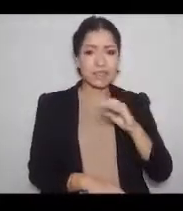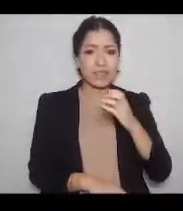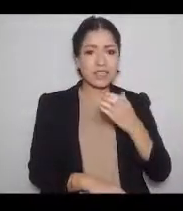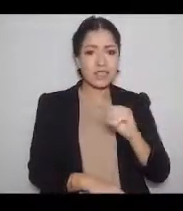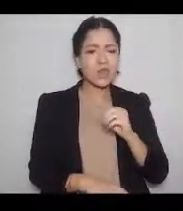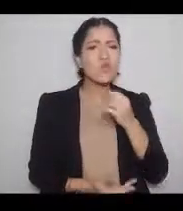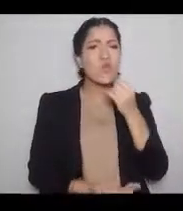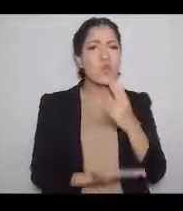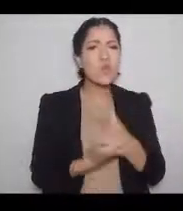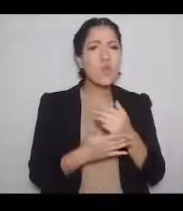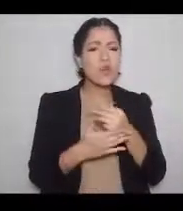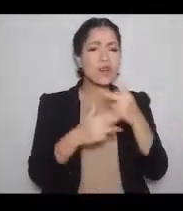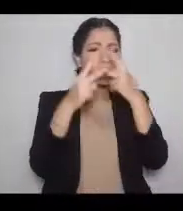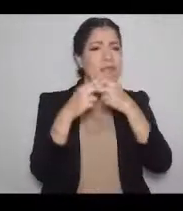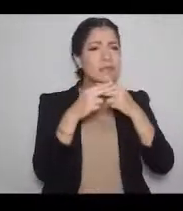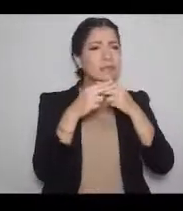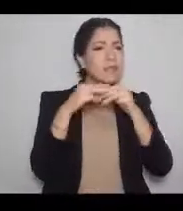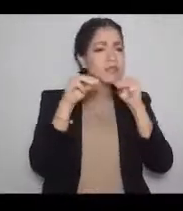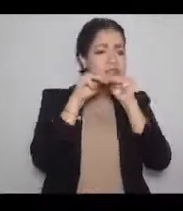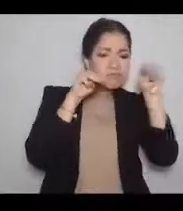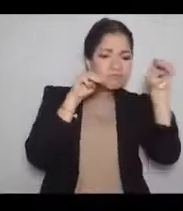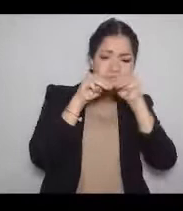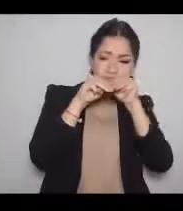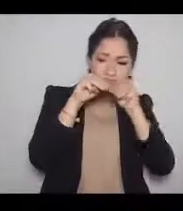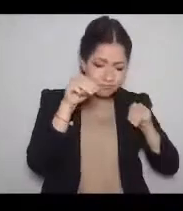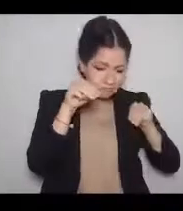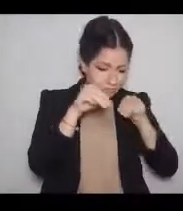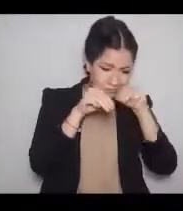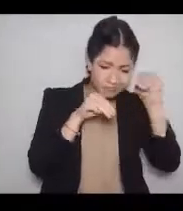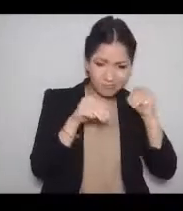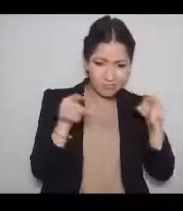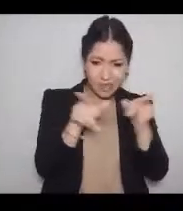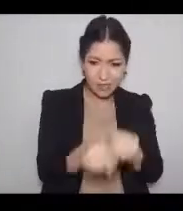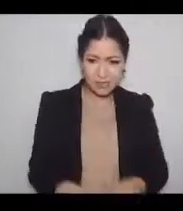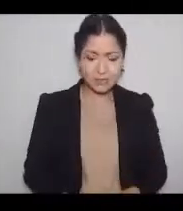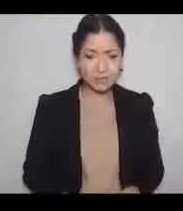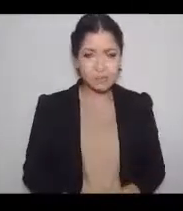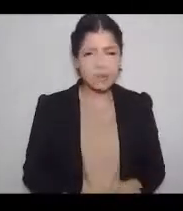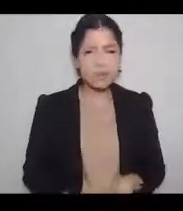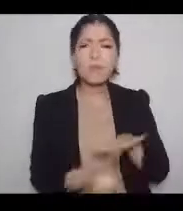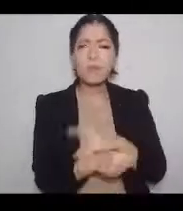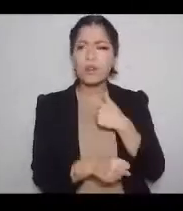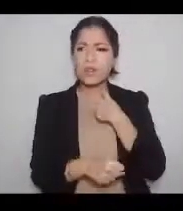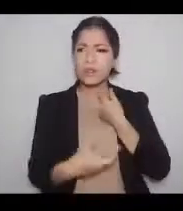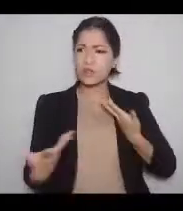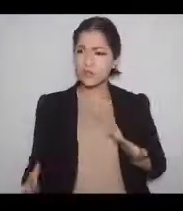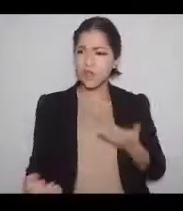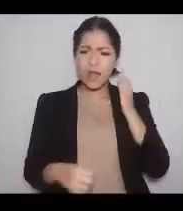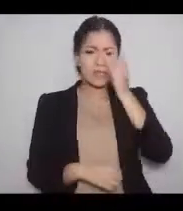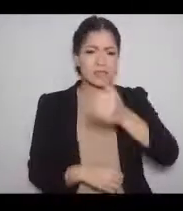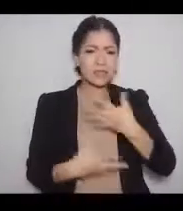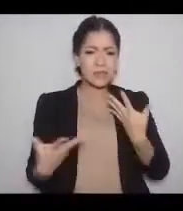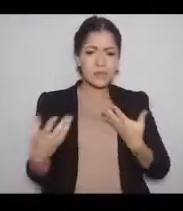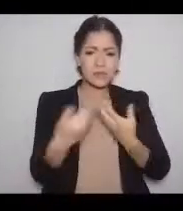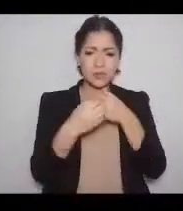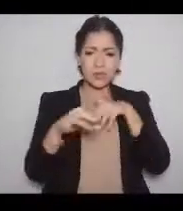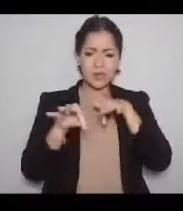de estrellas. ¿Por qué acepté trabajar contigo? Sabía lo que pensabas de